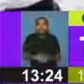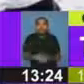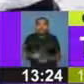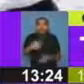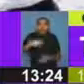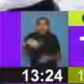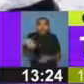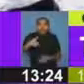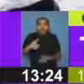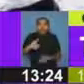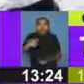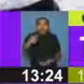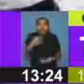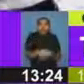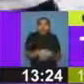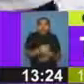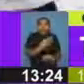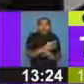va a la pública